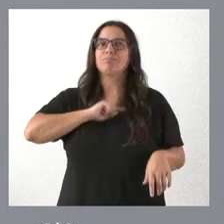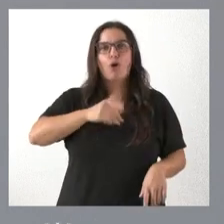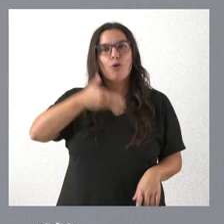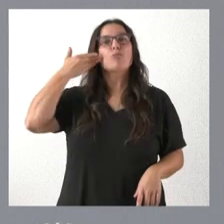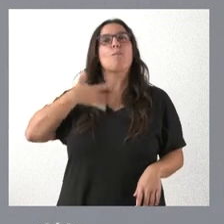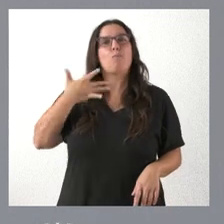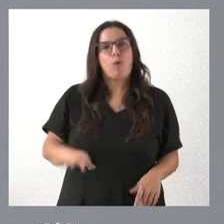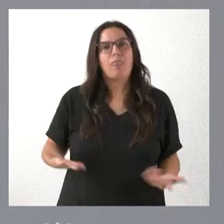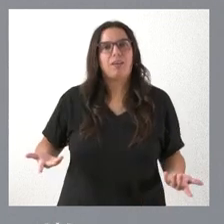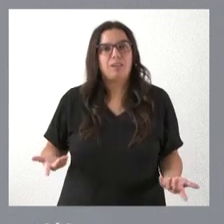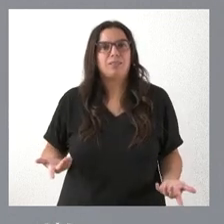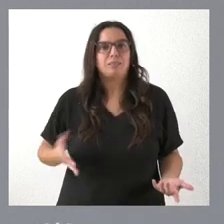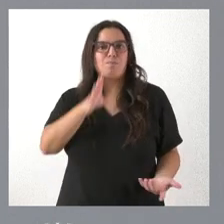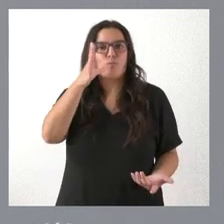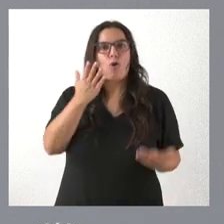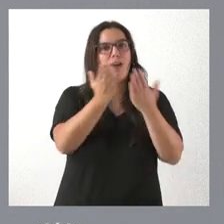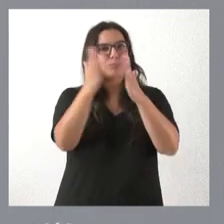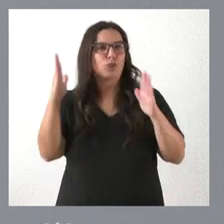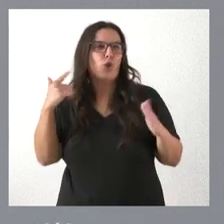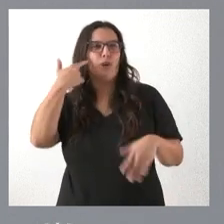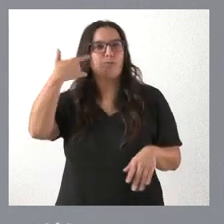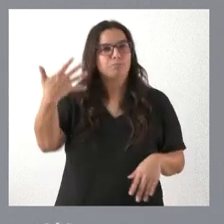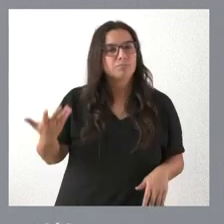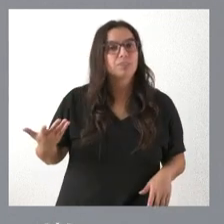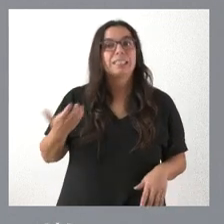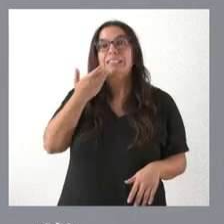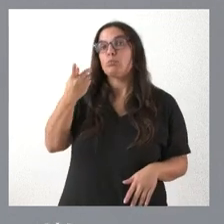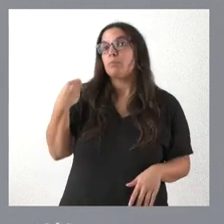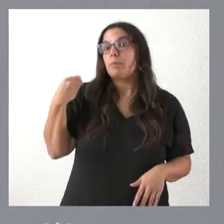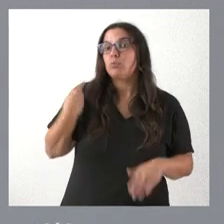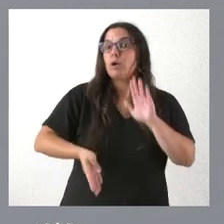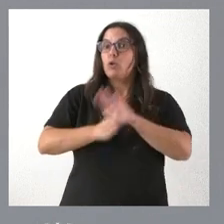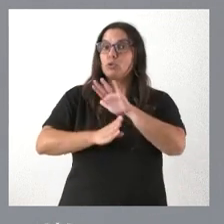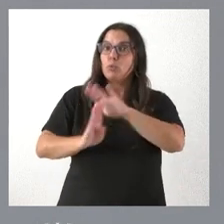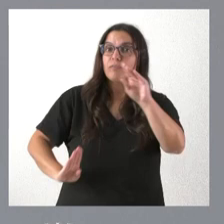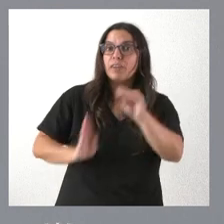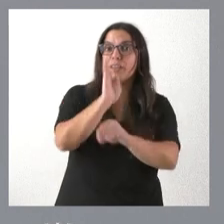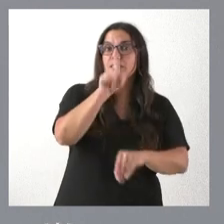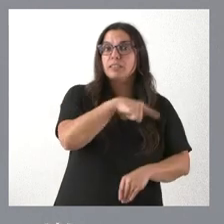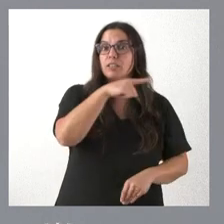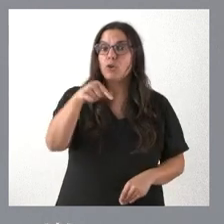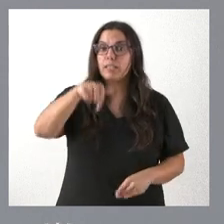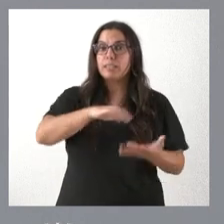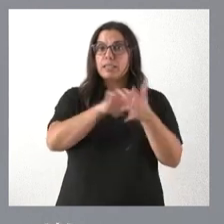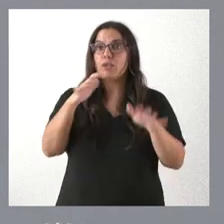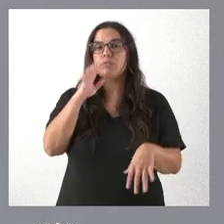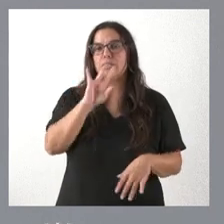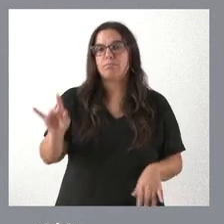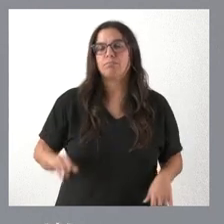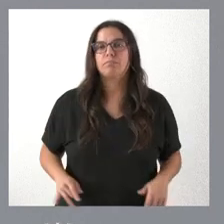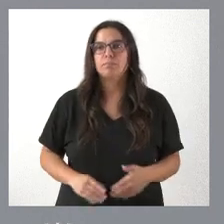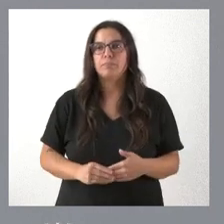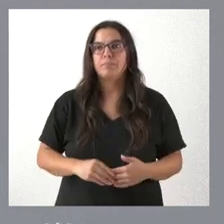de las ediciones de las edades del hombre y si usted me pregunta si vamos a seguir financiando Las edades del hombre en castilla